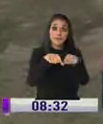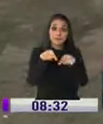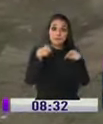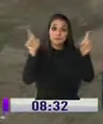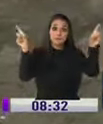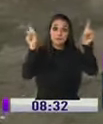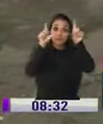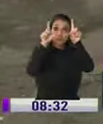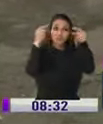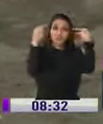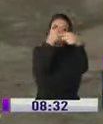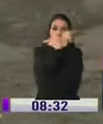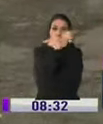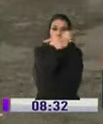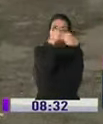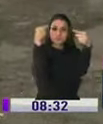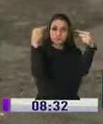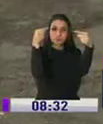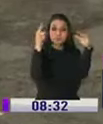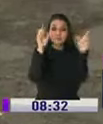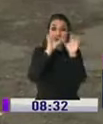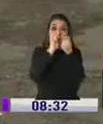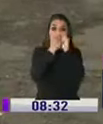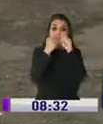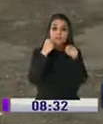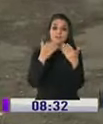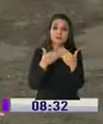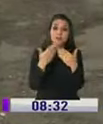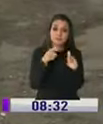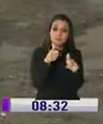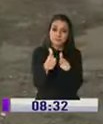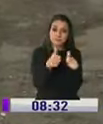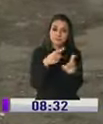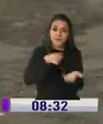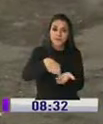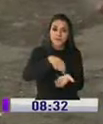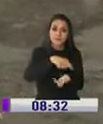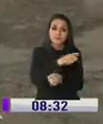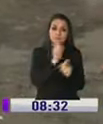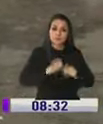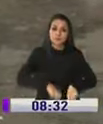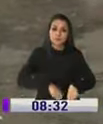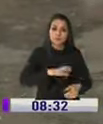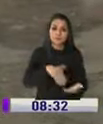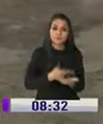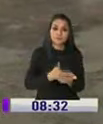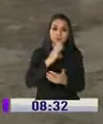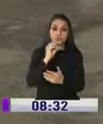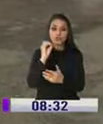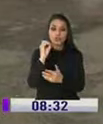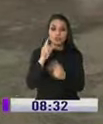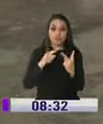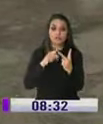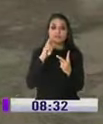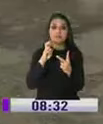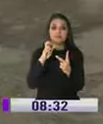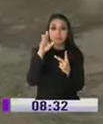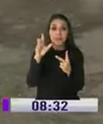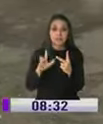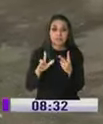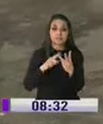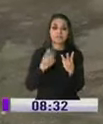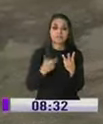sentido, esto para facilitar el acceso de ustedes, a los habitantes, hacia lo que es Conocoto, Valle de los Chillos y por supuesto la